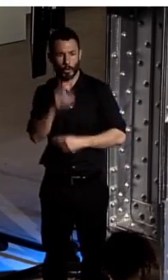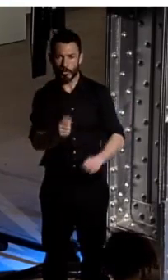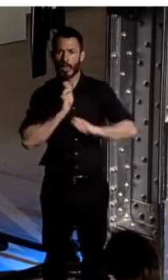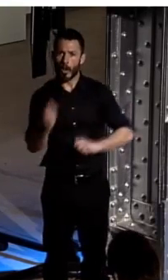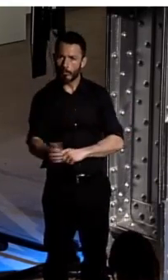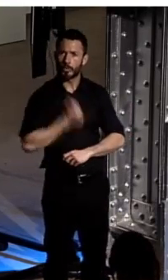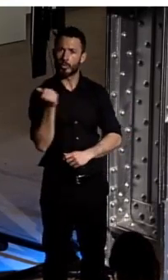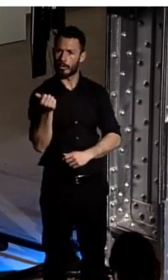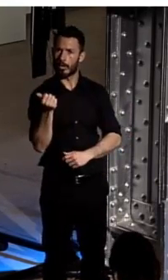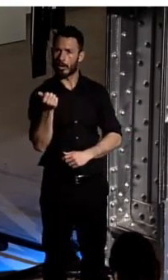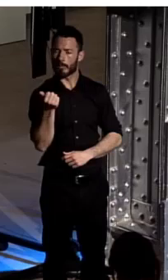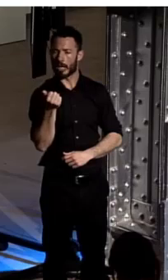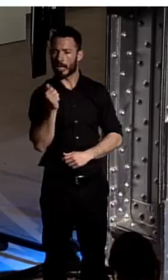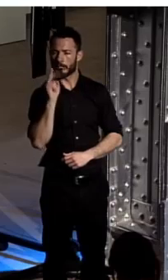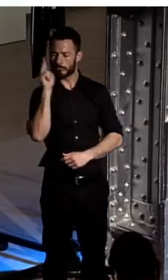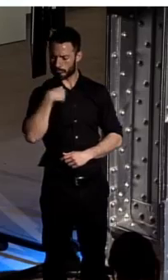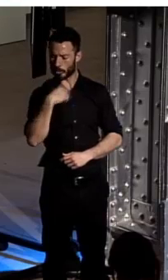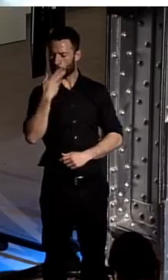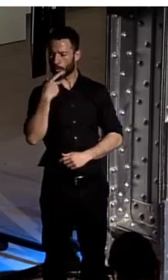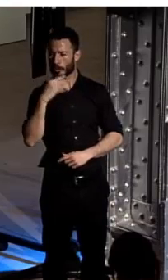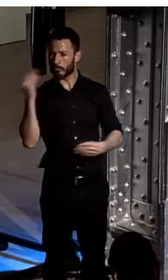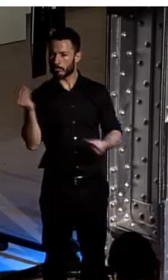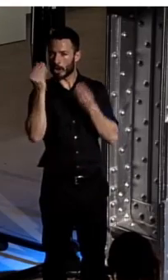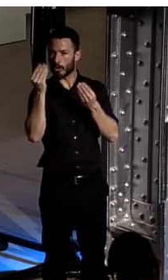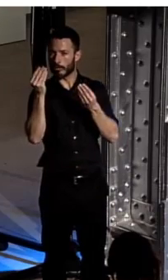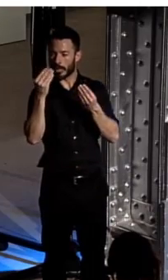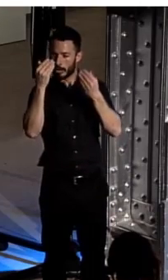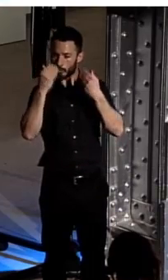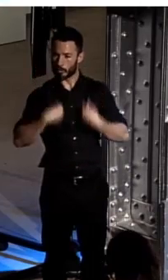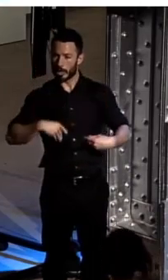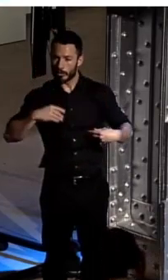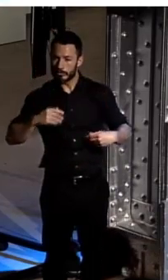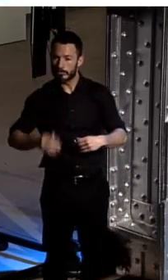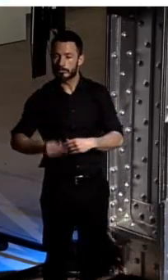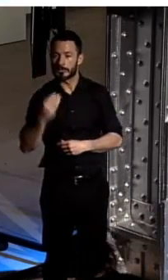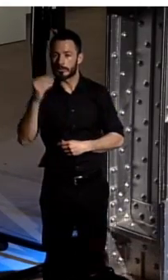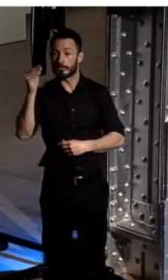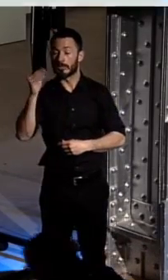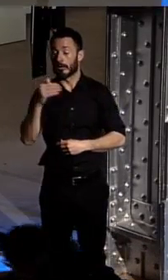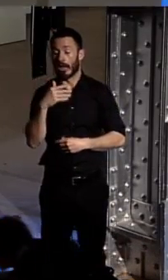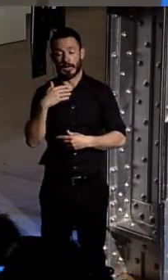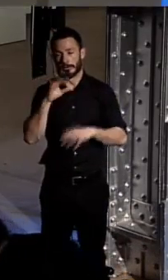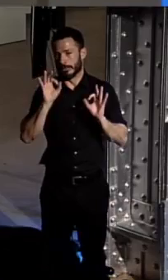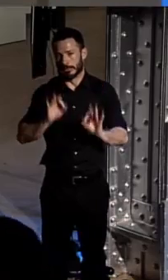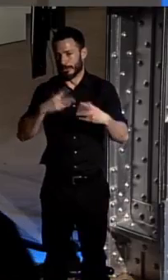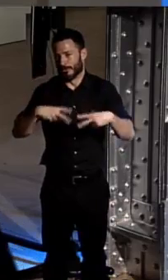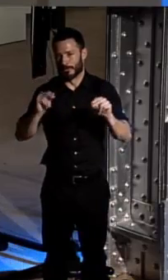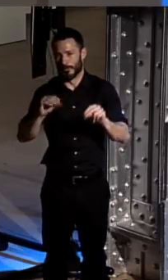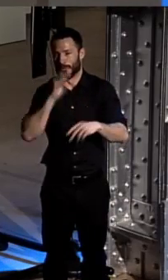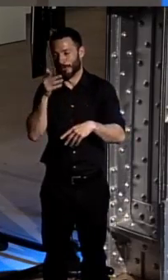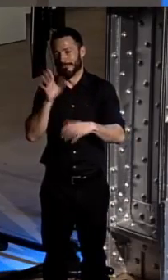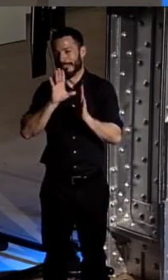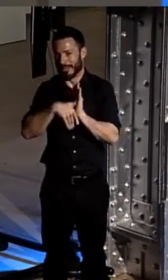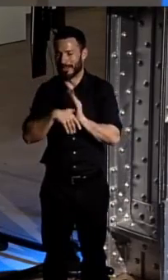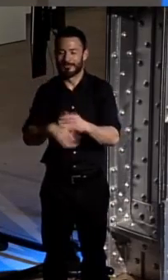nos ofrece para conocernos mejor a nosotros mismos y humanizarnos son inmensas. Y con esto voy a terminar, porque ya vamos a hablar de